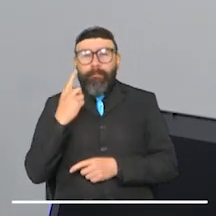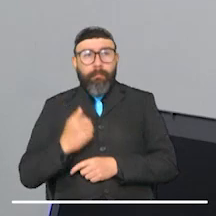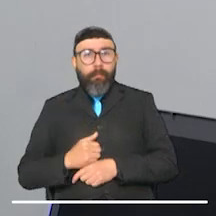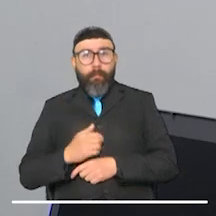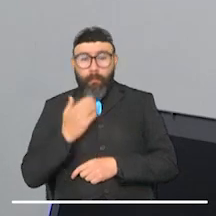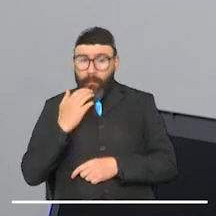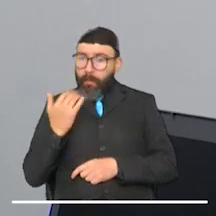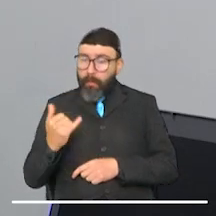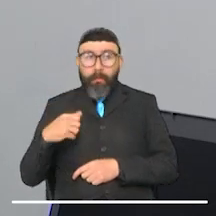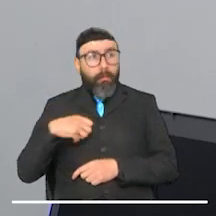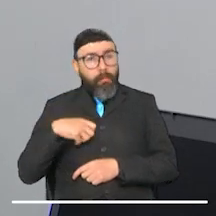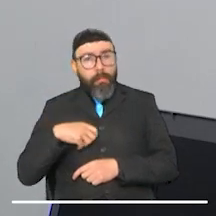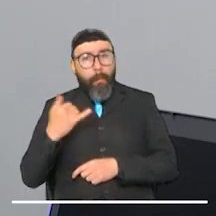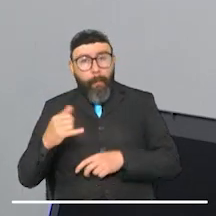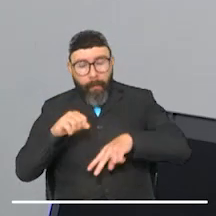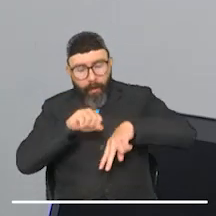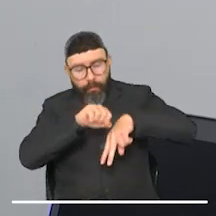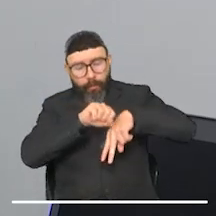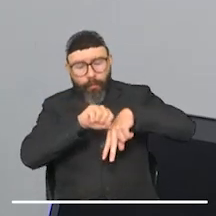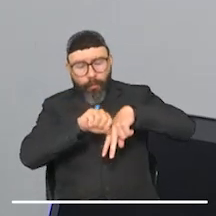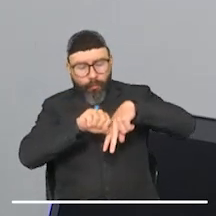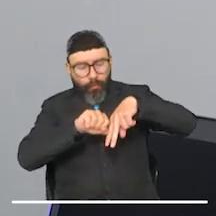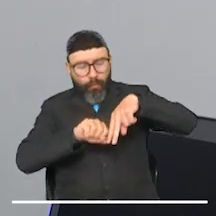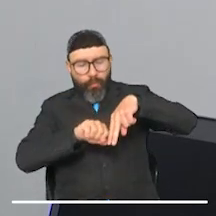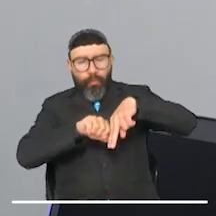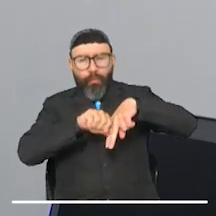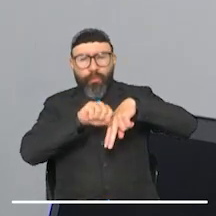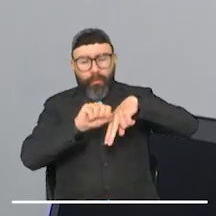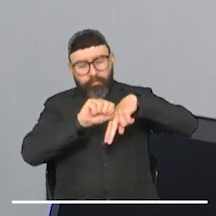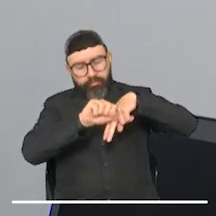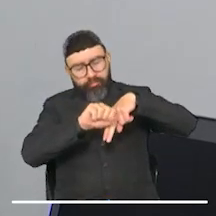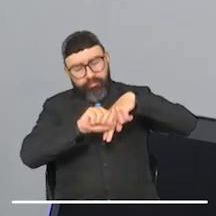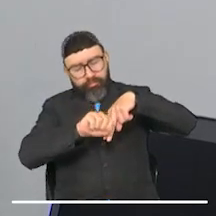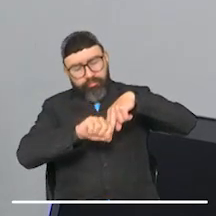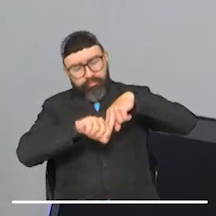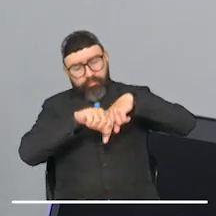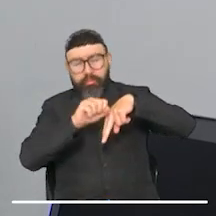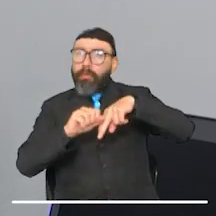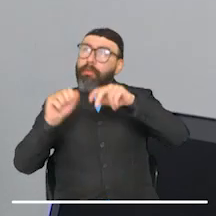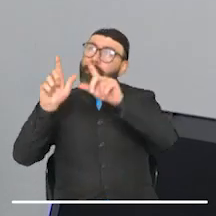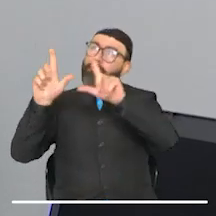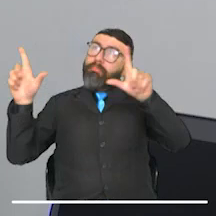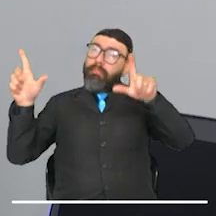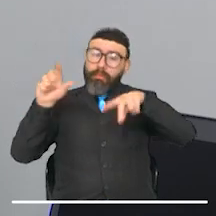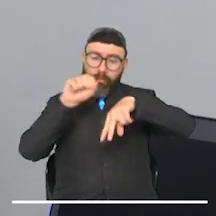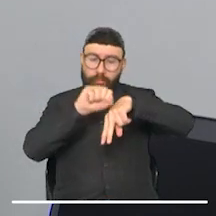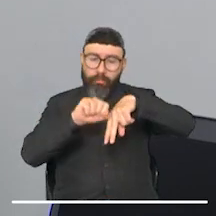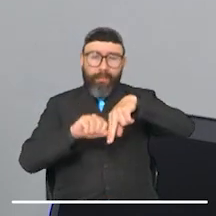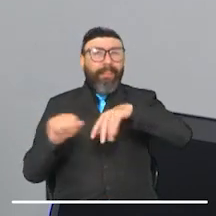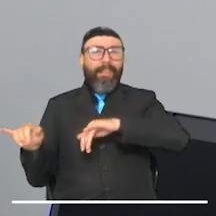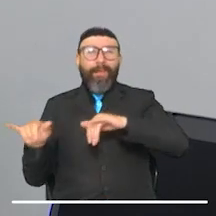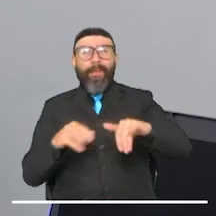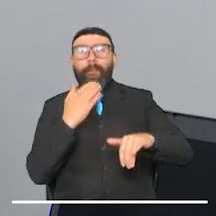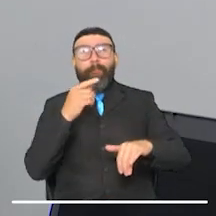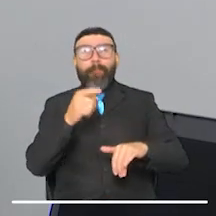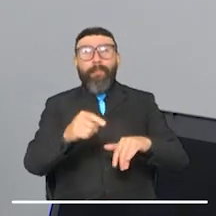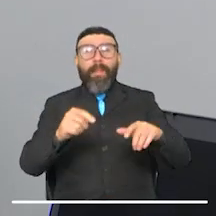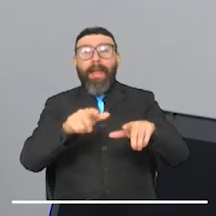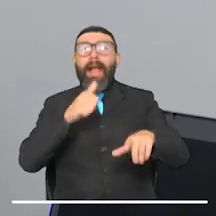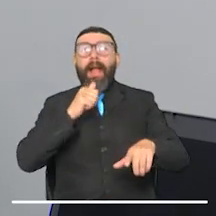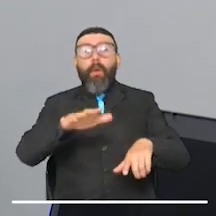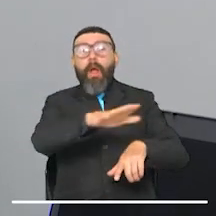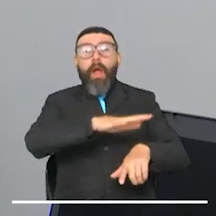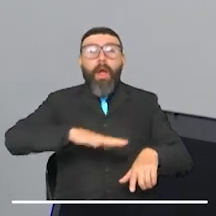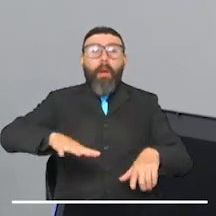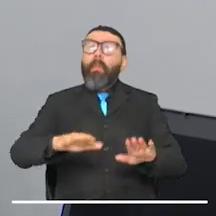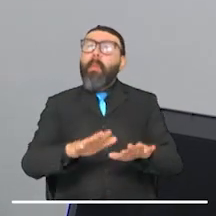un transductor y Con este aparato mando unas ondas como cuando uno tira una piedrita en un lago que las